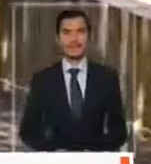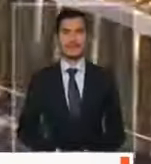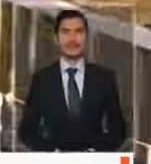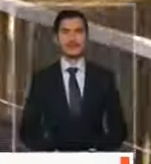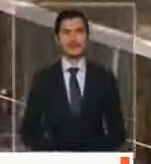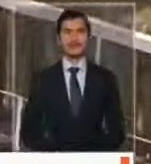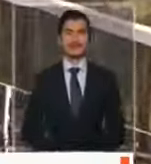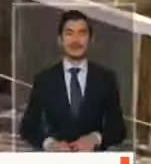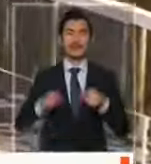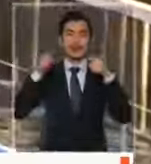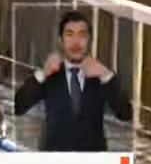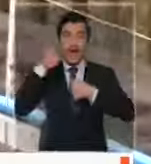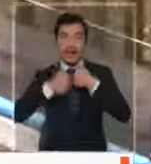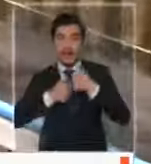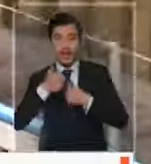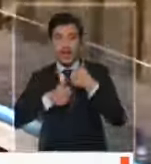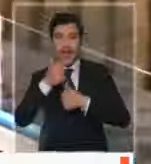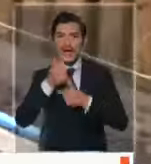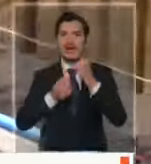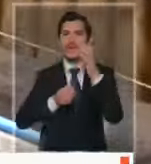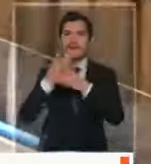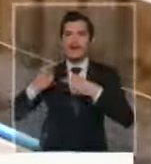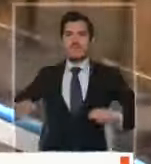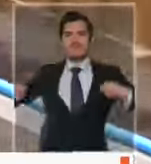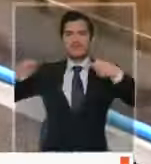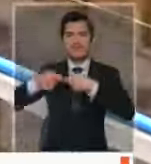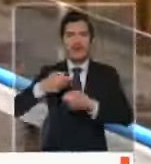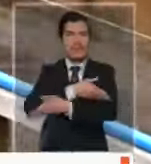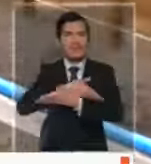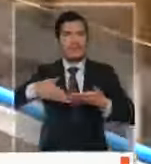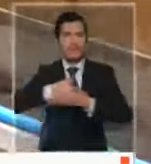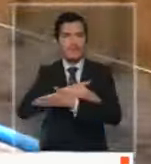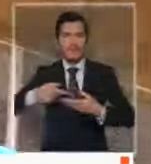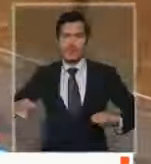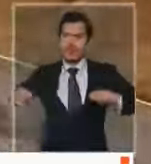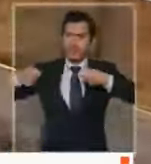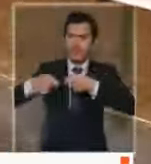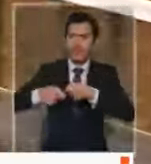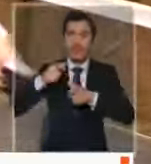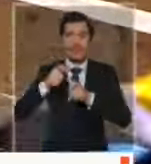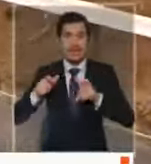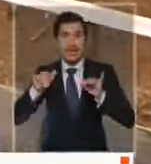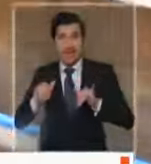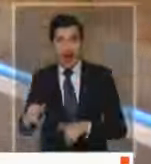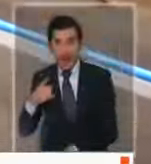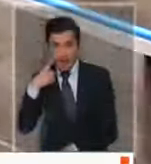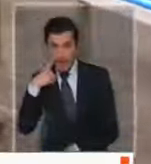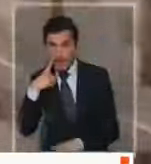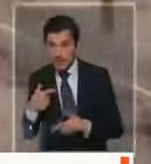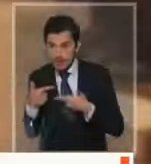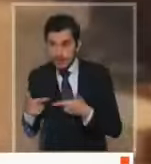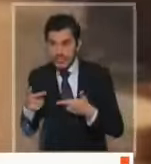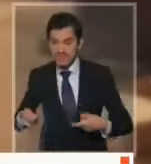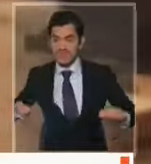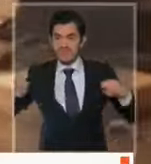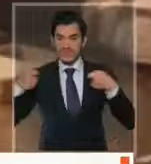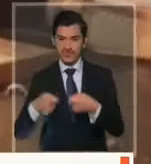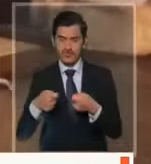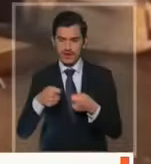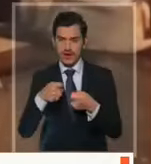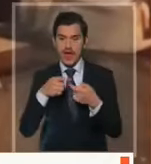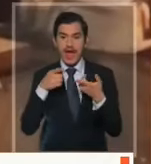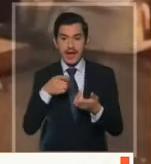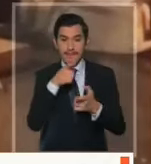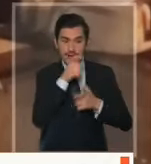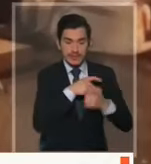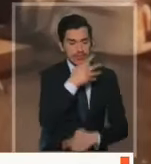Tras estas carreras se abre la mesa de apuestas. Millones de pesos eran jugados por quienes se quedaban a probar suerte en este lugar. Realmente tentaron